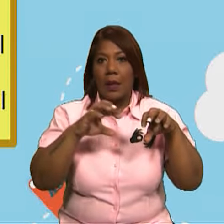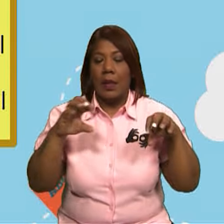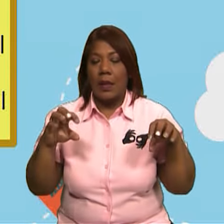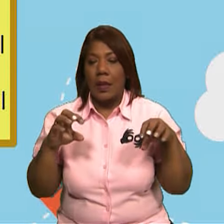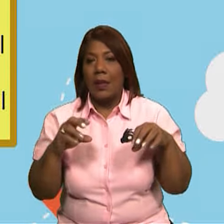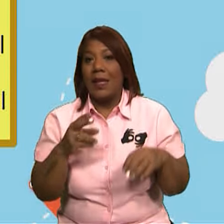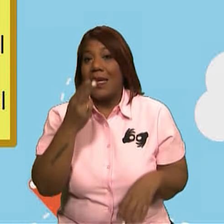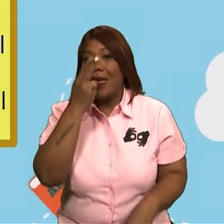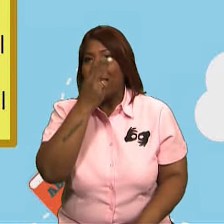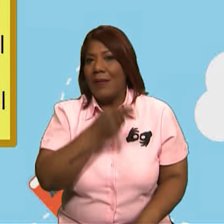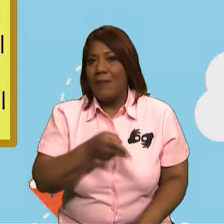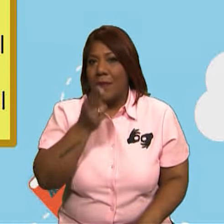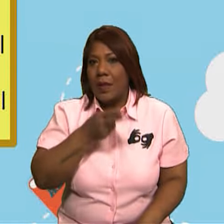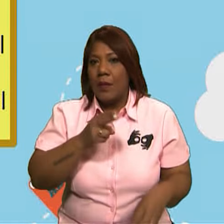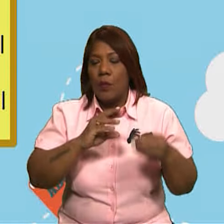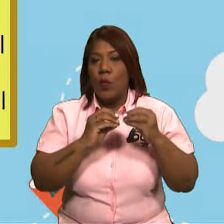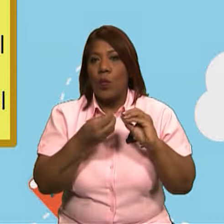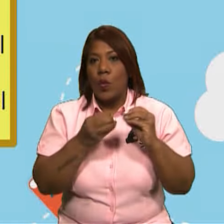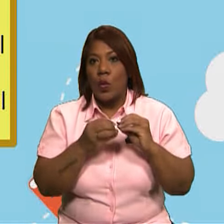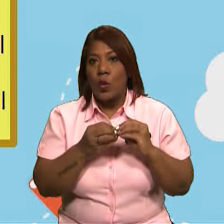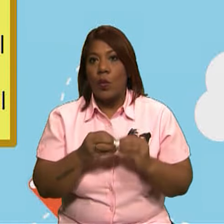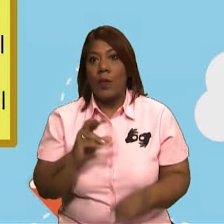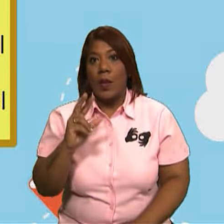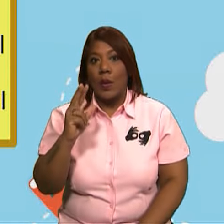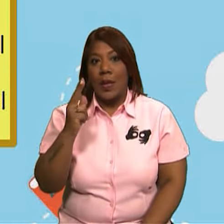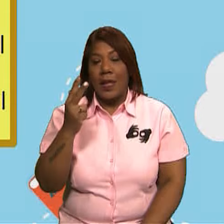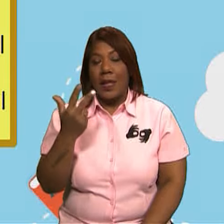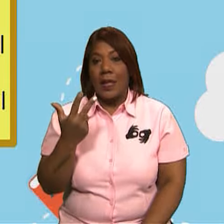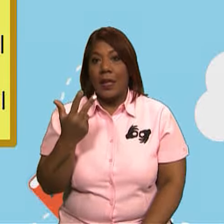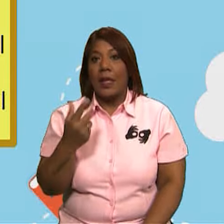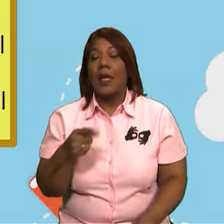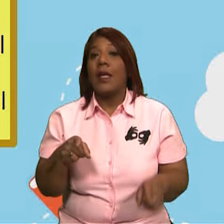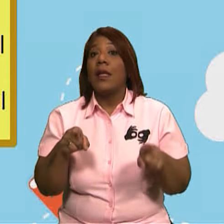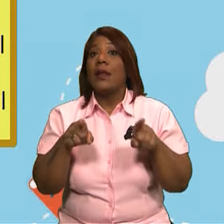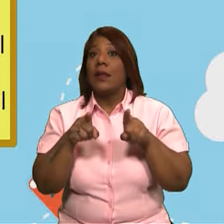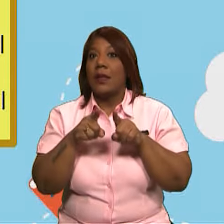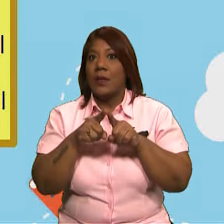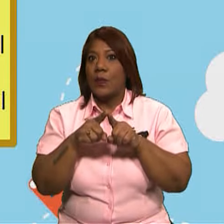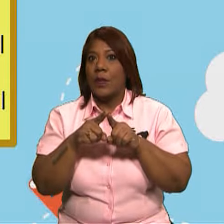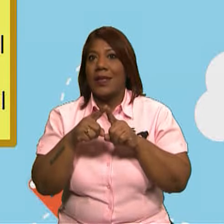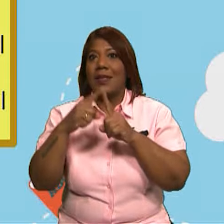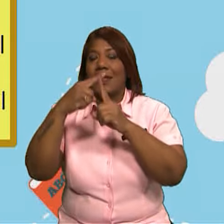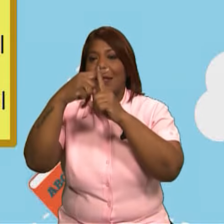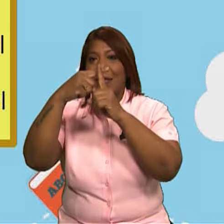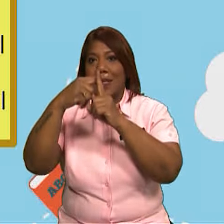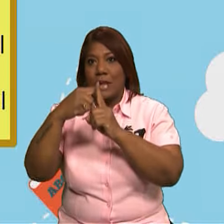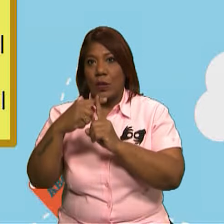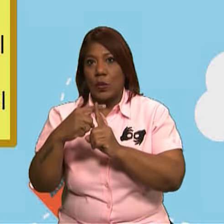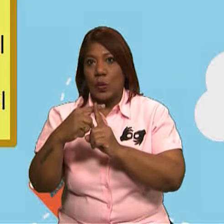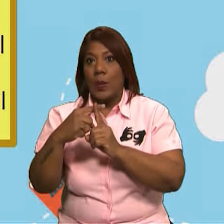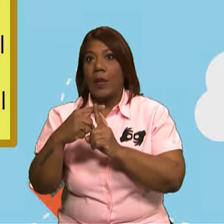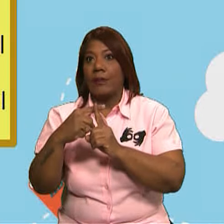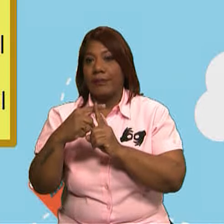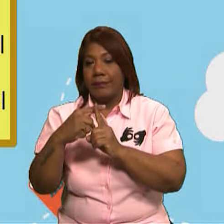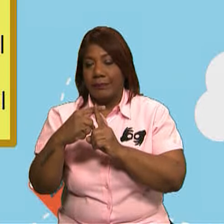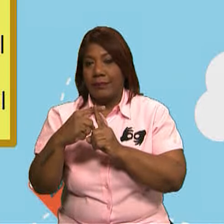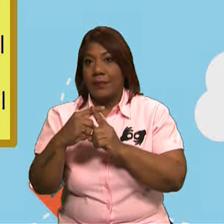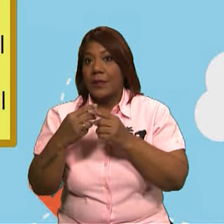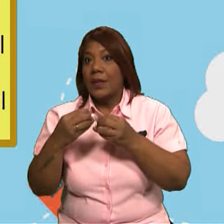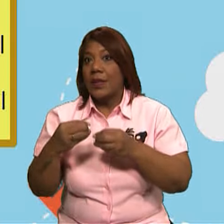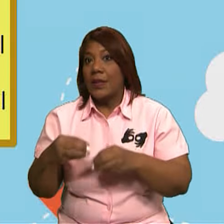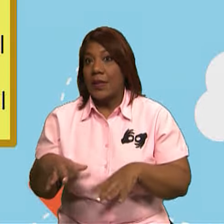divisor que estamos utilizando. Y 3, suma los cocientes que se obtuvieron en el paso 2, y si hay residuo,